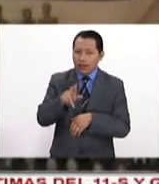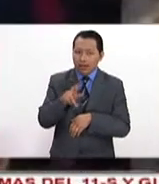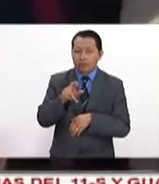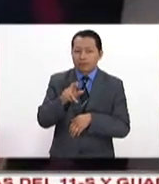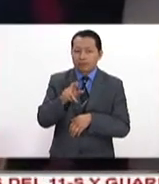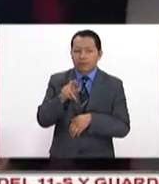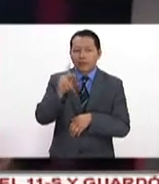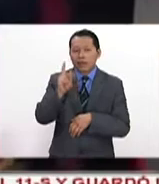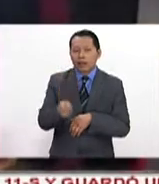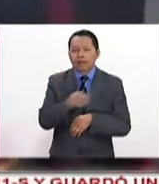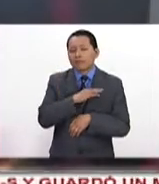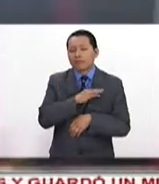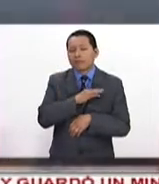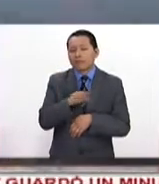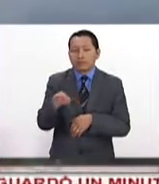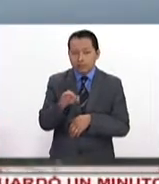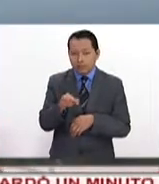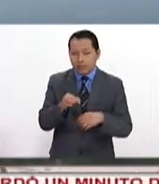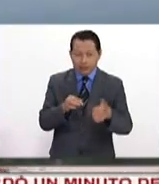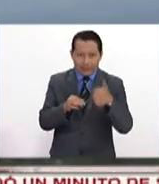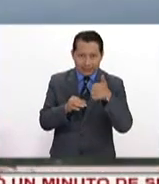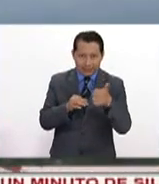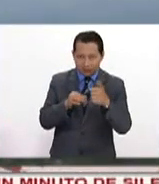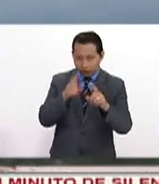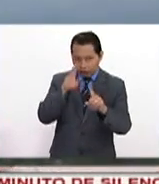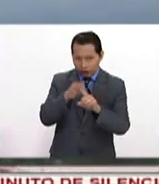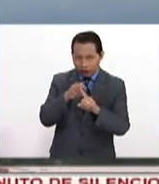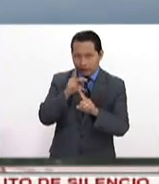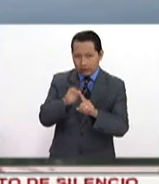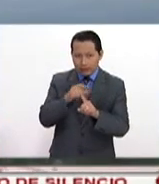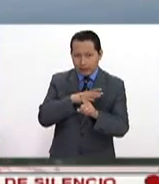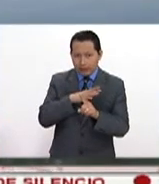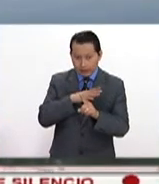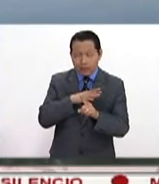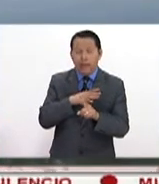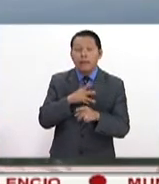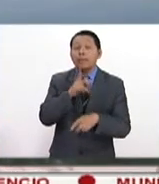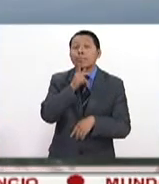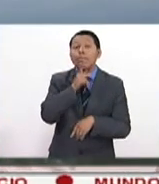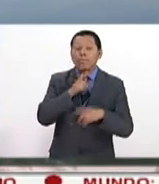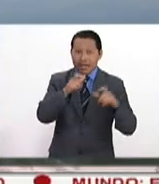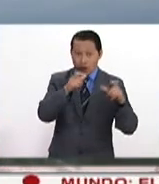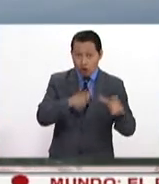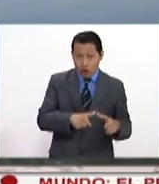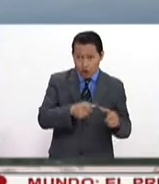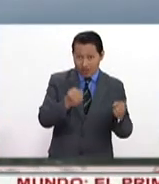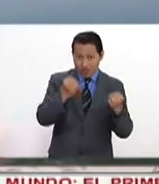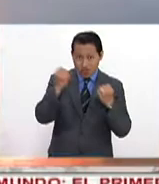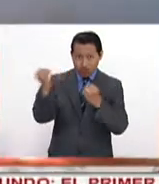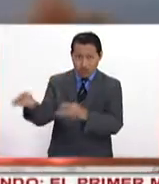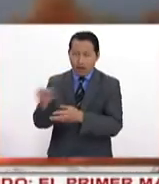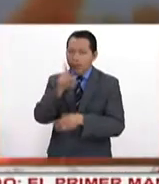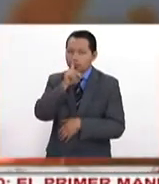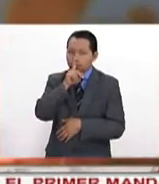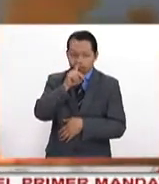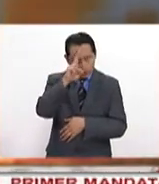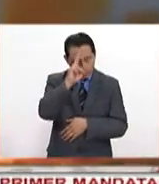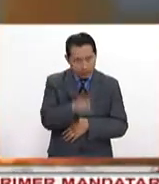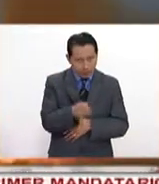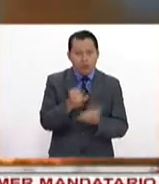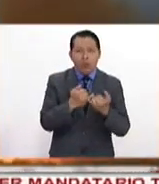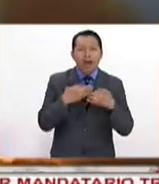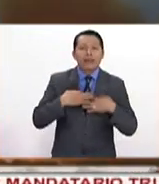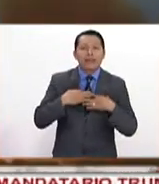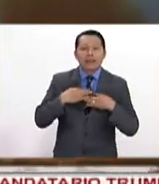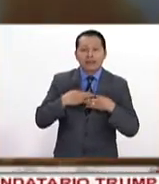está diseñada para cumplir 6 objetivos: bloquear las importaciones de petróleo a Corea del Norte, prohibir las exportaciones de